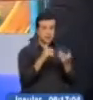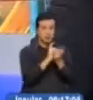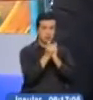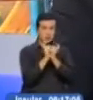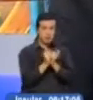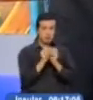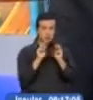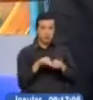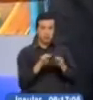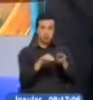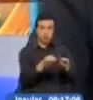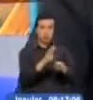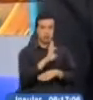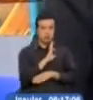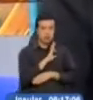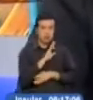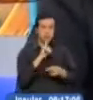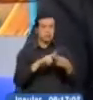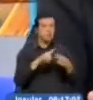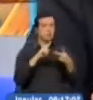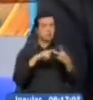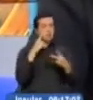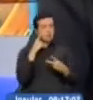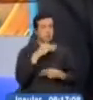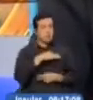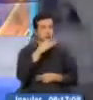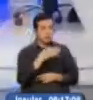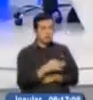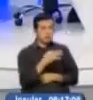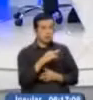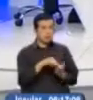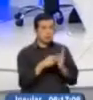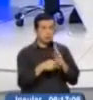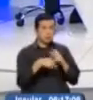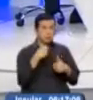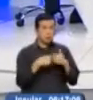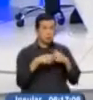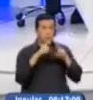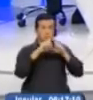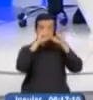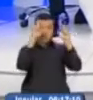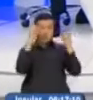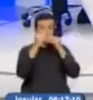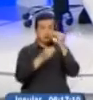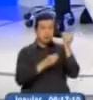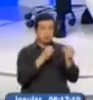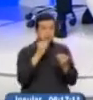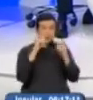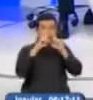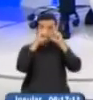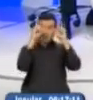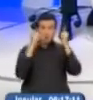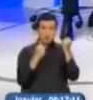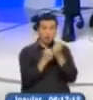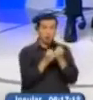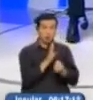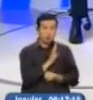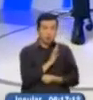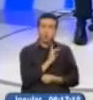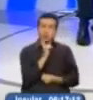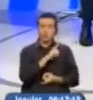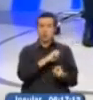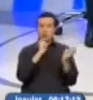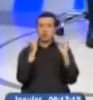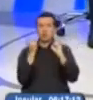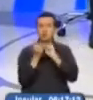ajustar metodología técnica, pero también vas al tema de la ética. Es decir, el problema es que las encuestas se convirtieron en vez de una herramienta técnica en